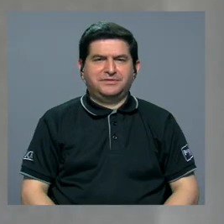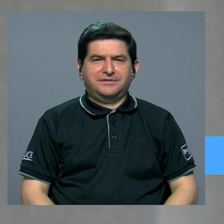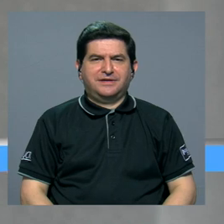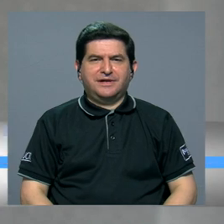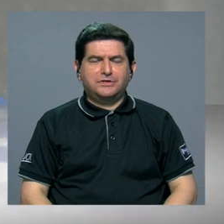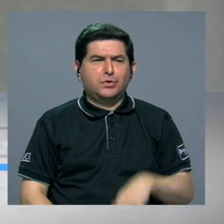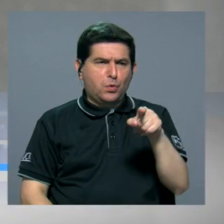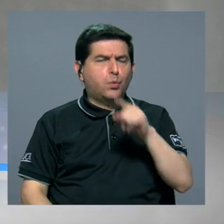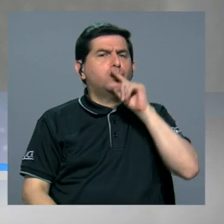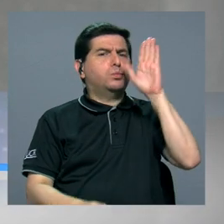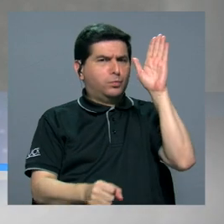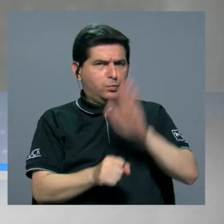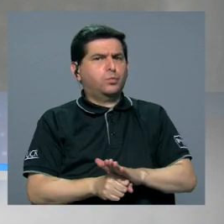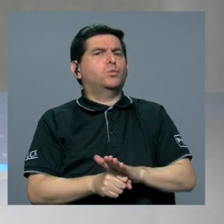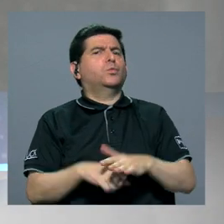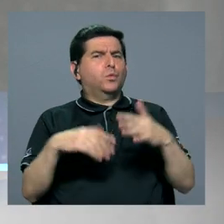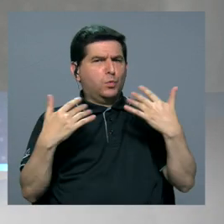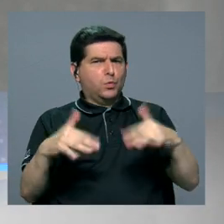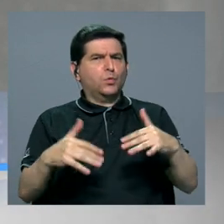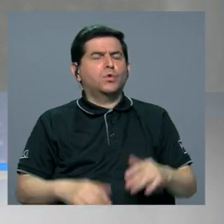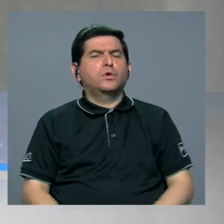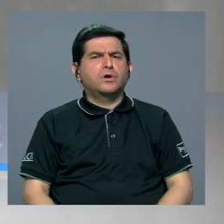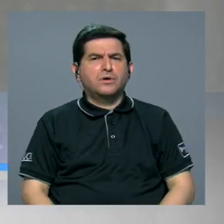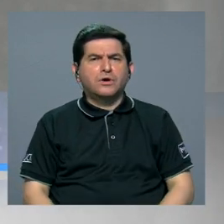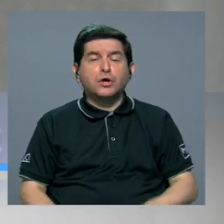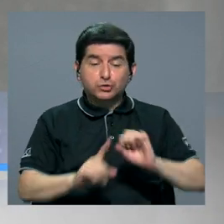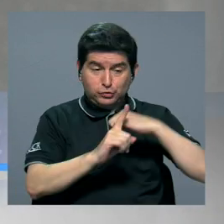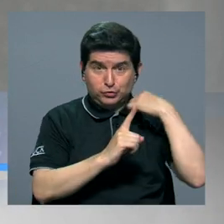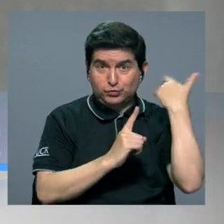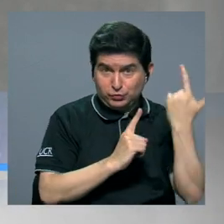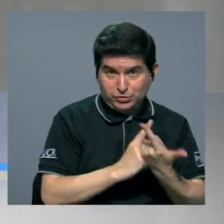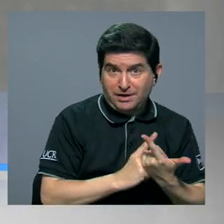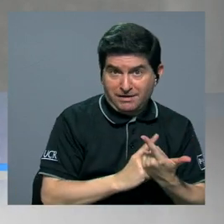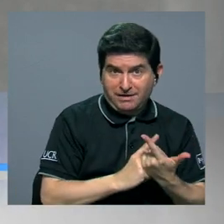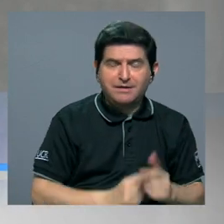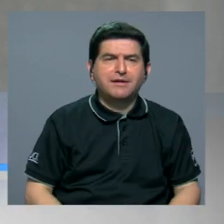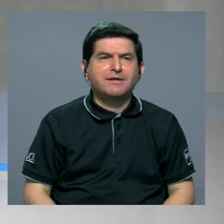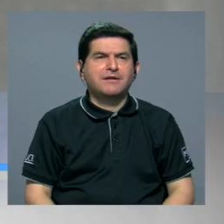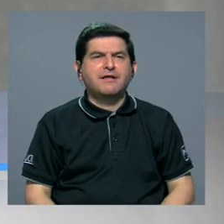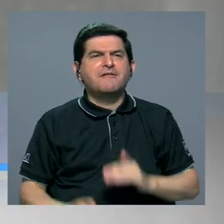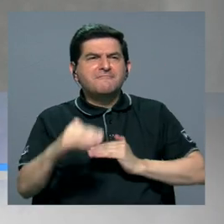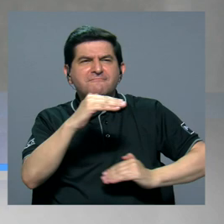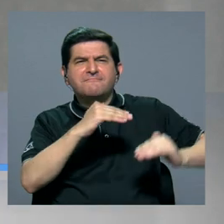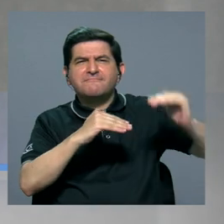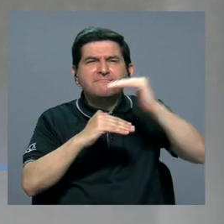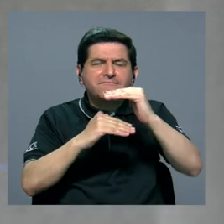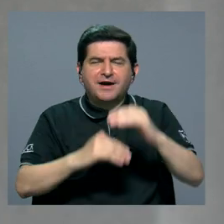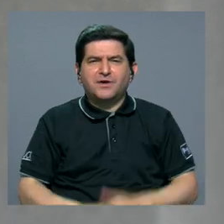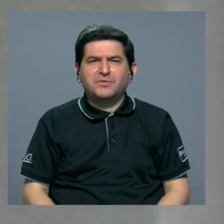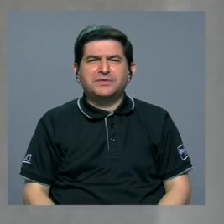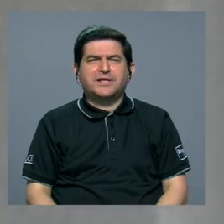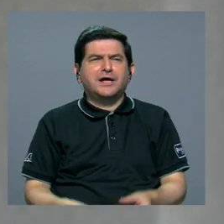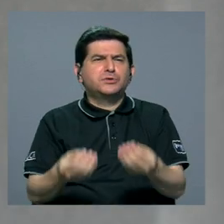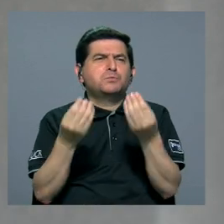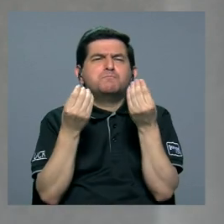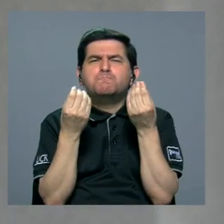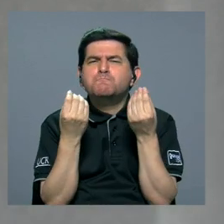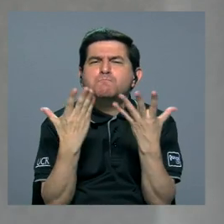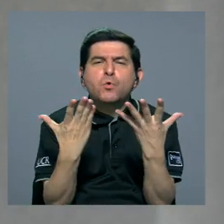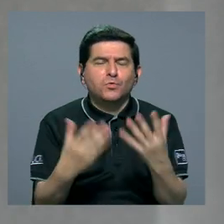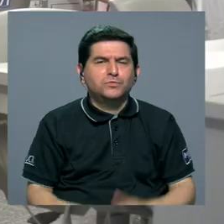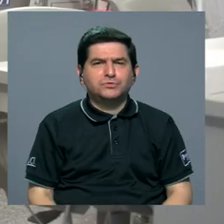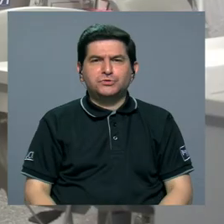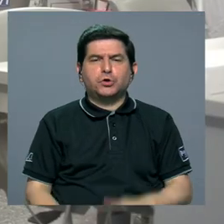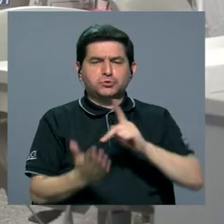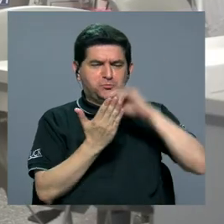es una facultad muy comprometida en lo social, una facultad que hace